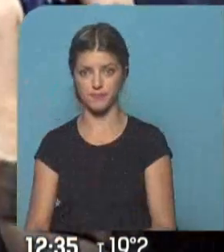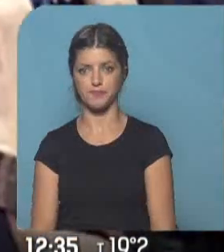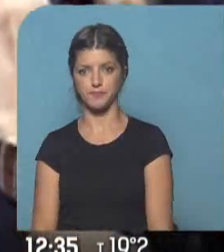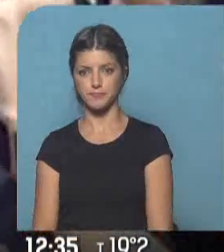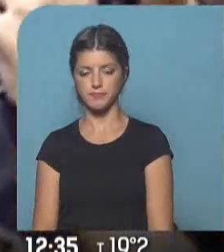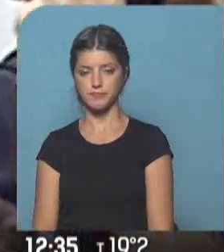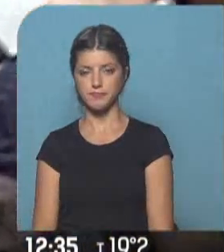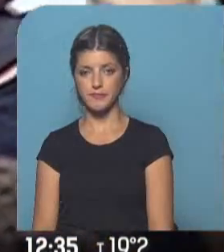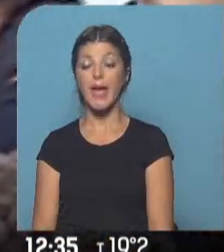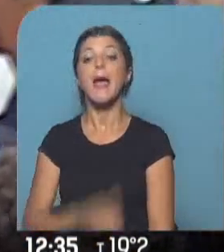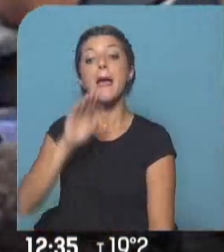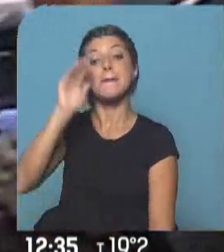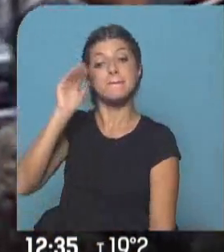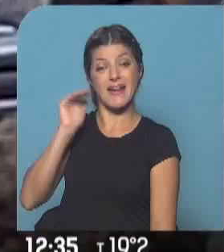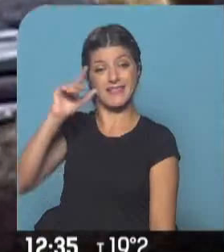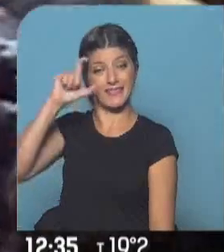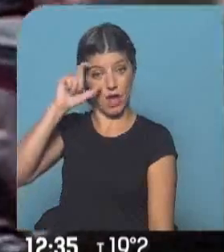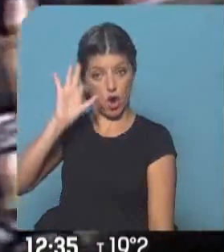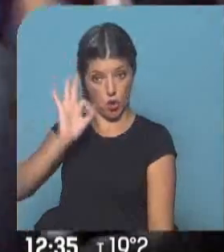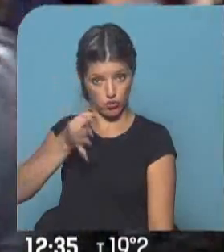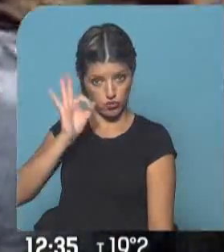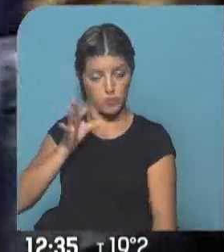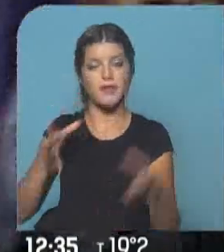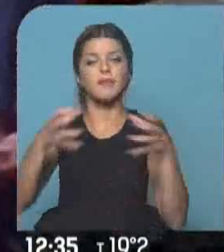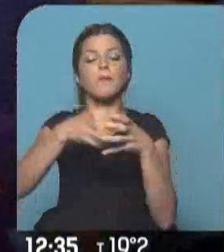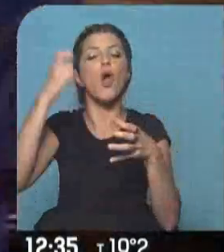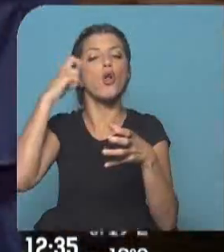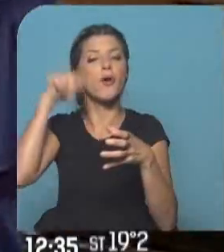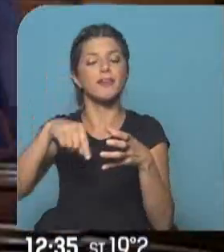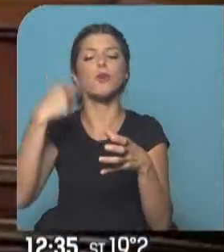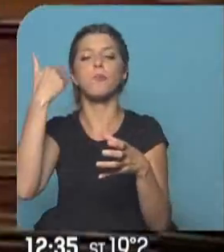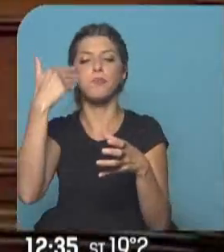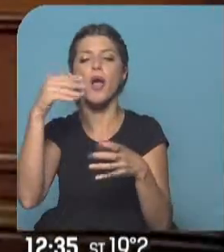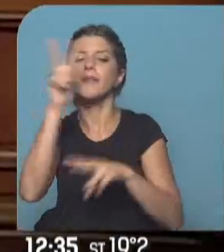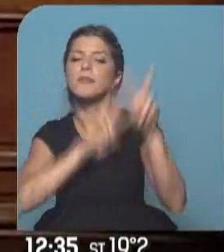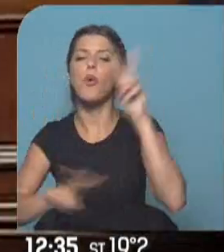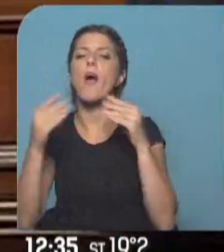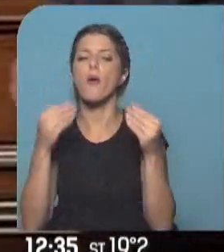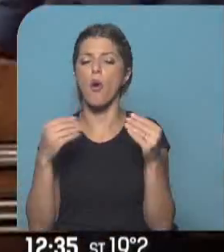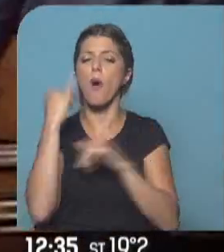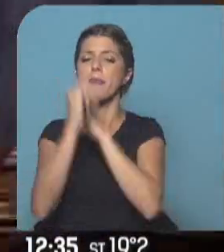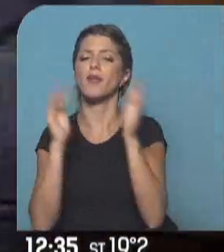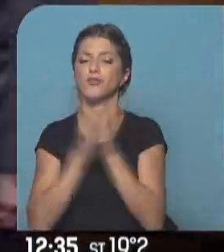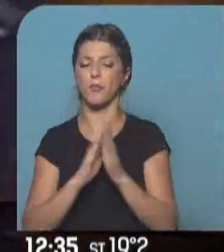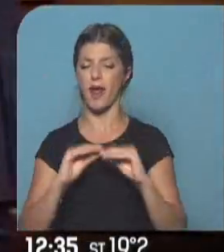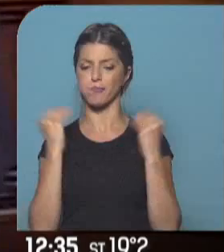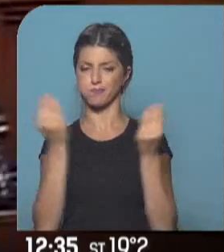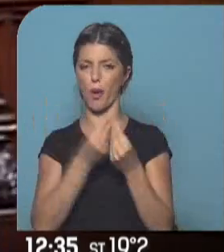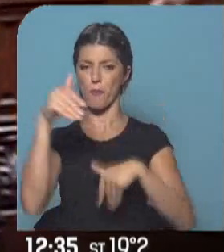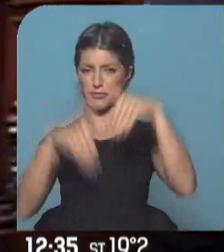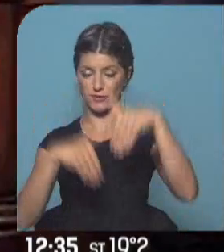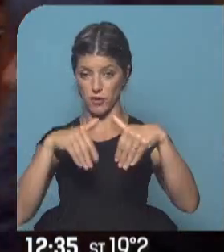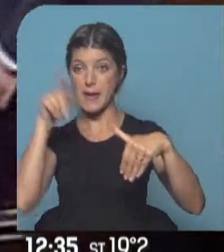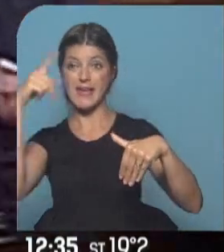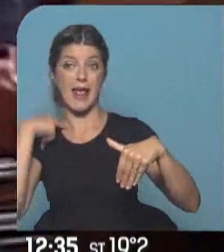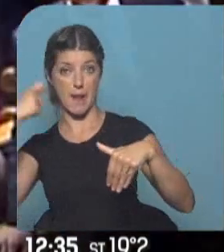La del martes 10 de octubre era una sesión del Parlament catalán convocada para tratar los resultados del referéndum que Madrid